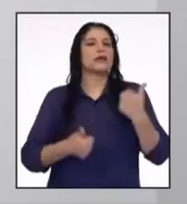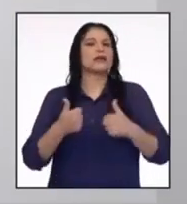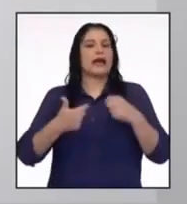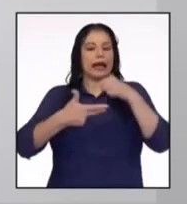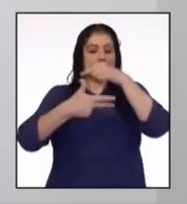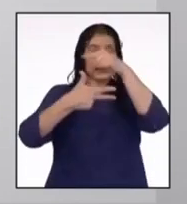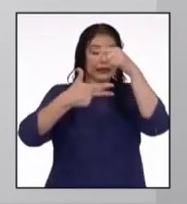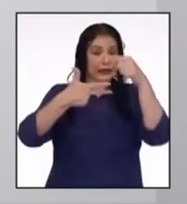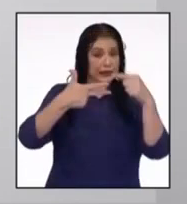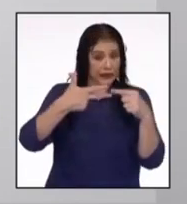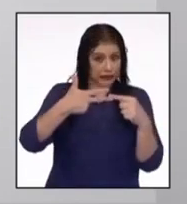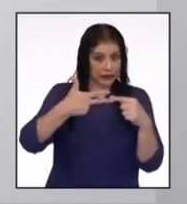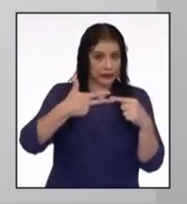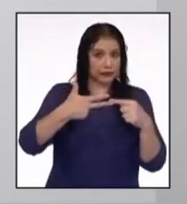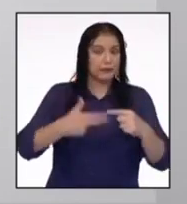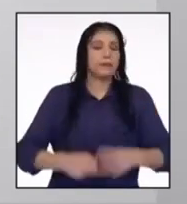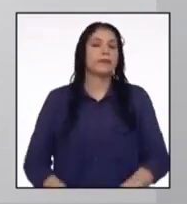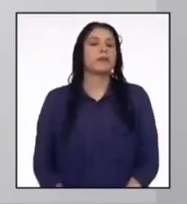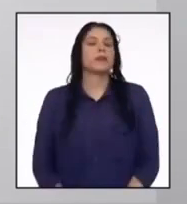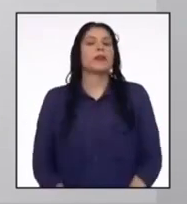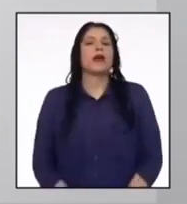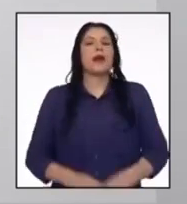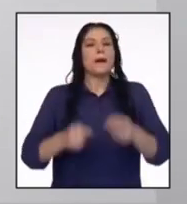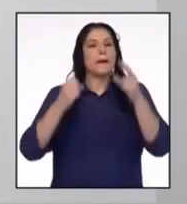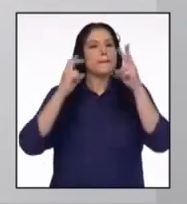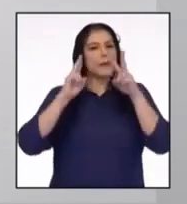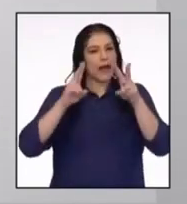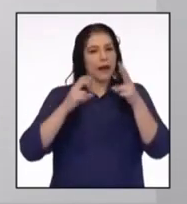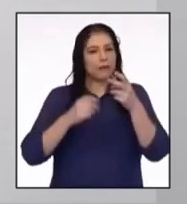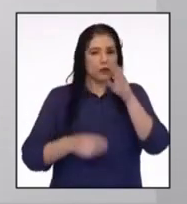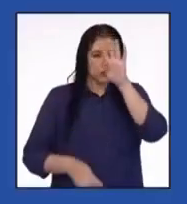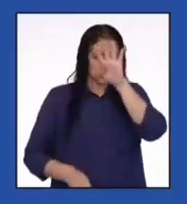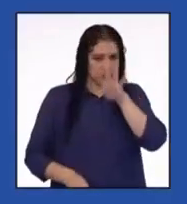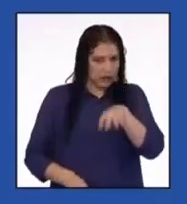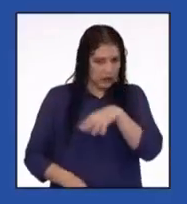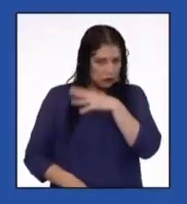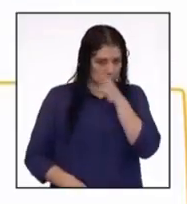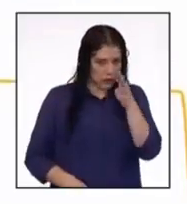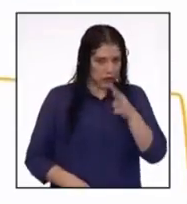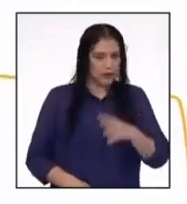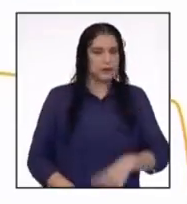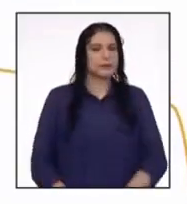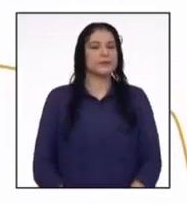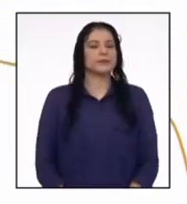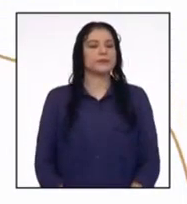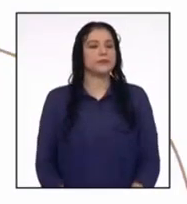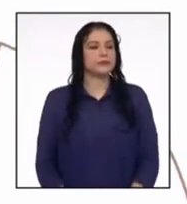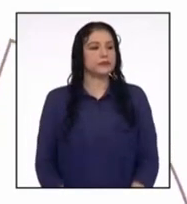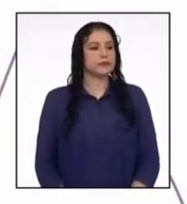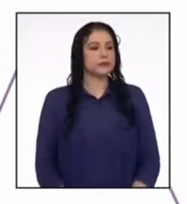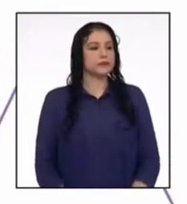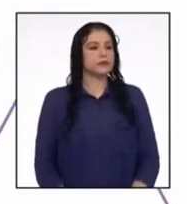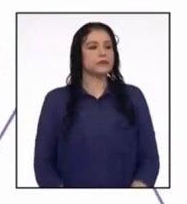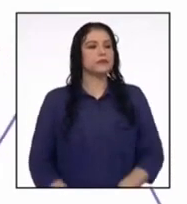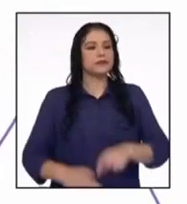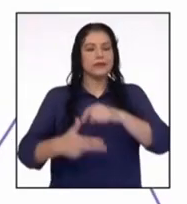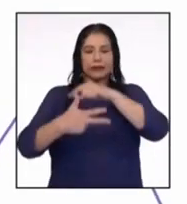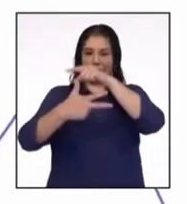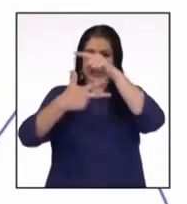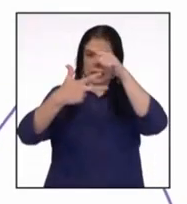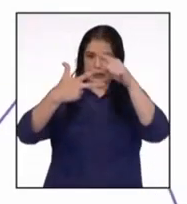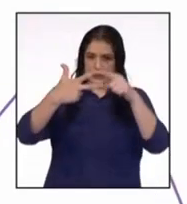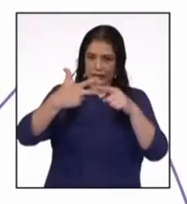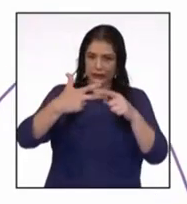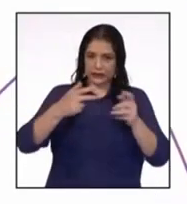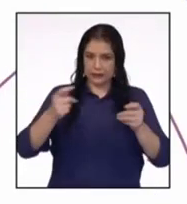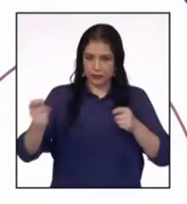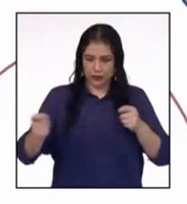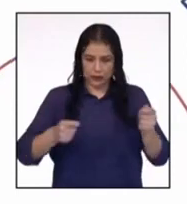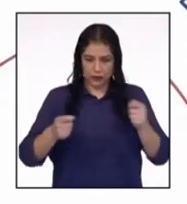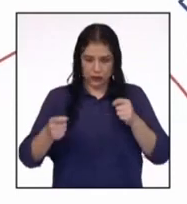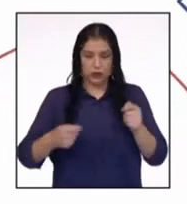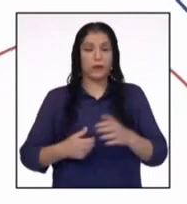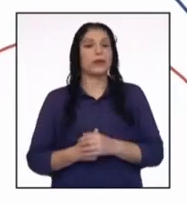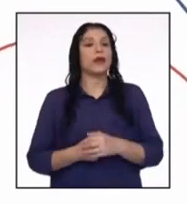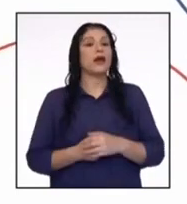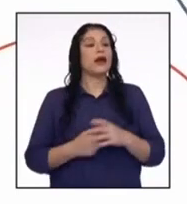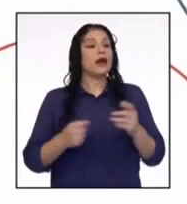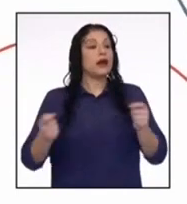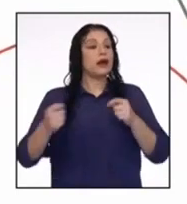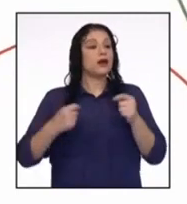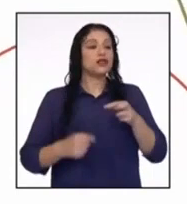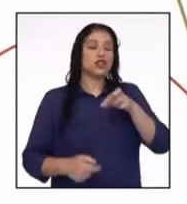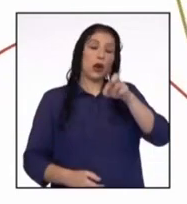3 componentes. Veamos el siguiente cuadro. Hay 3 tipos de gestión. La